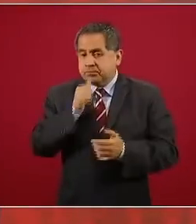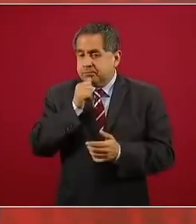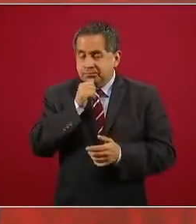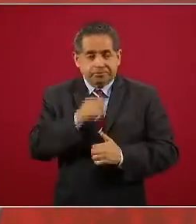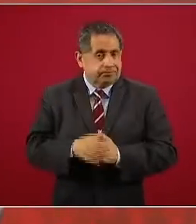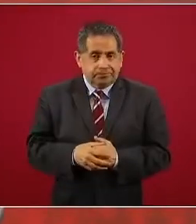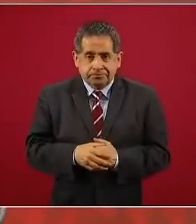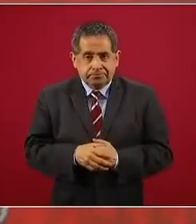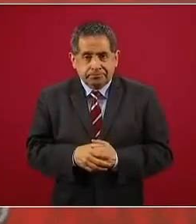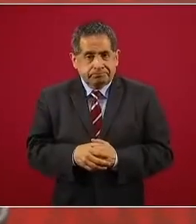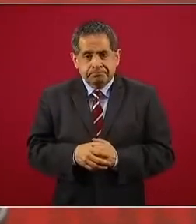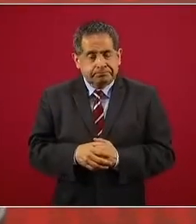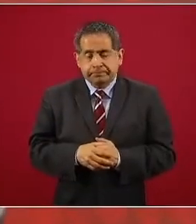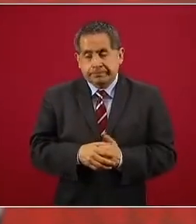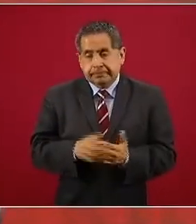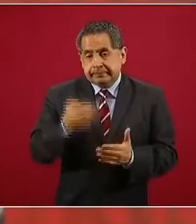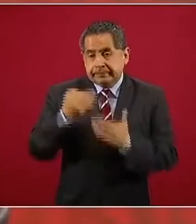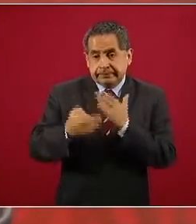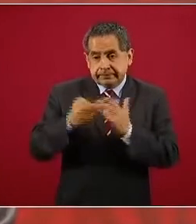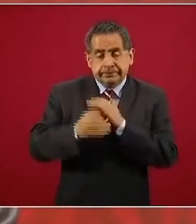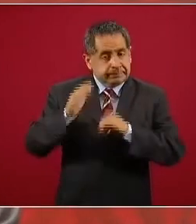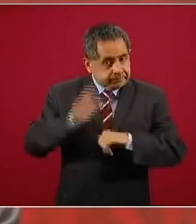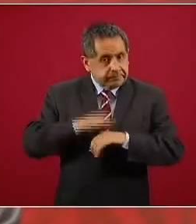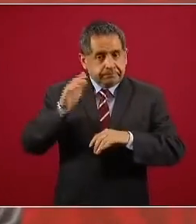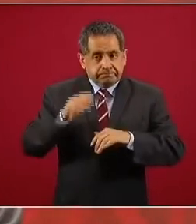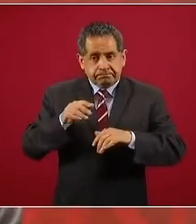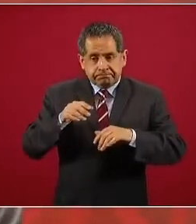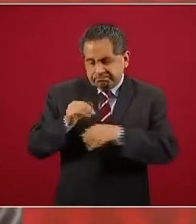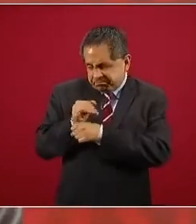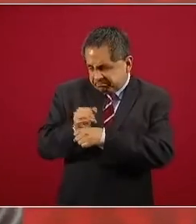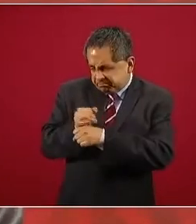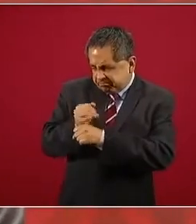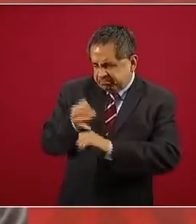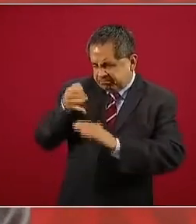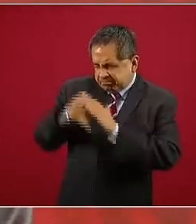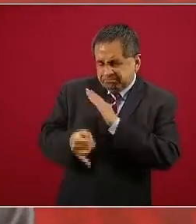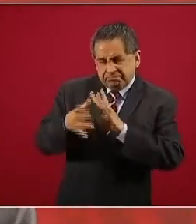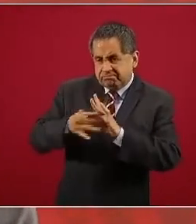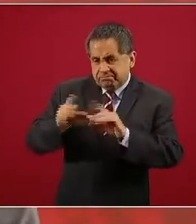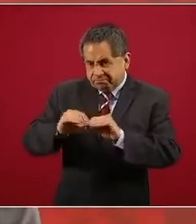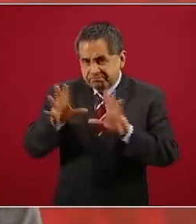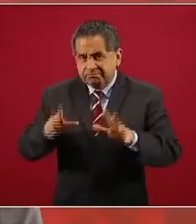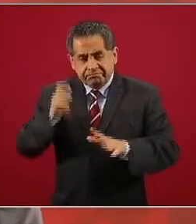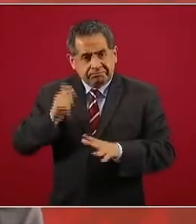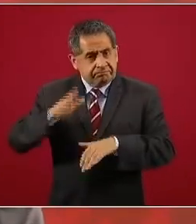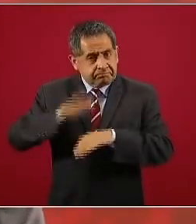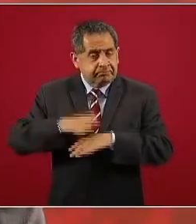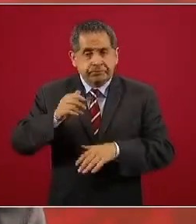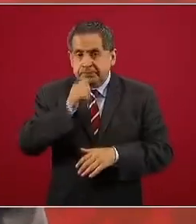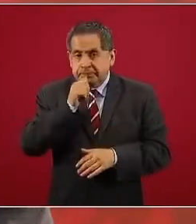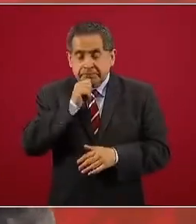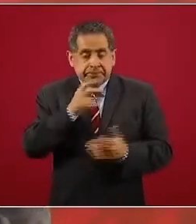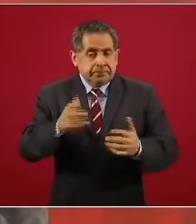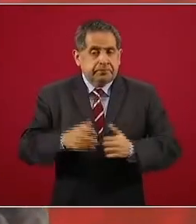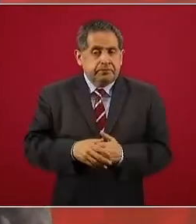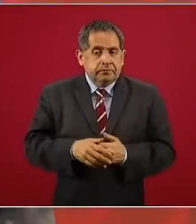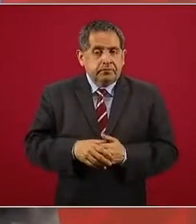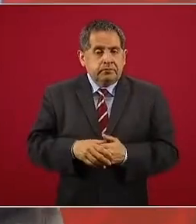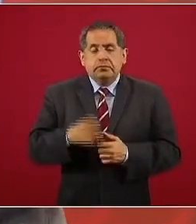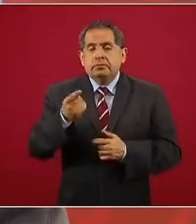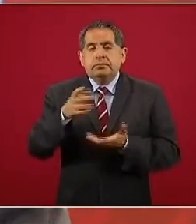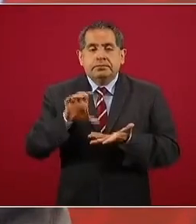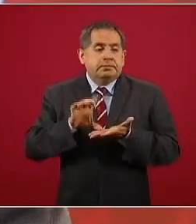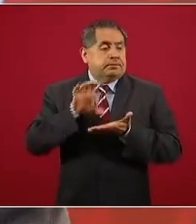se ha hecho trabajo de investigación en ese sentido, no se ha